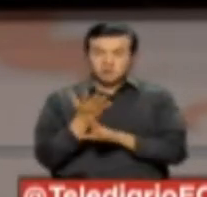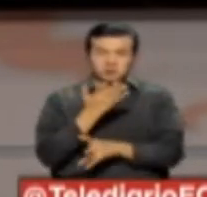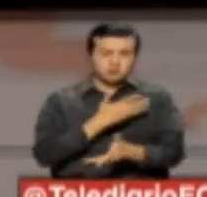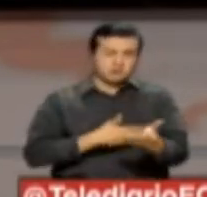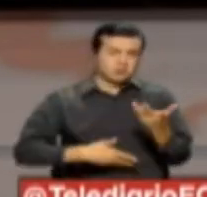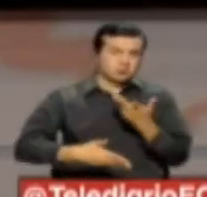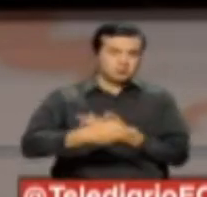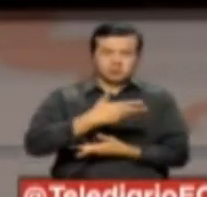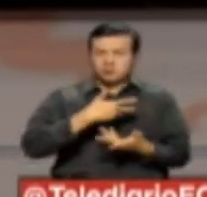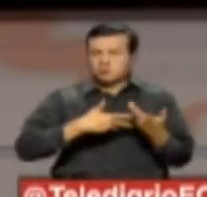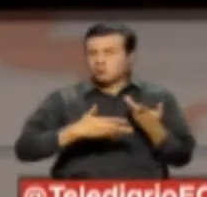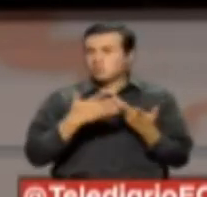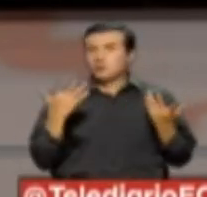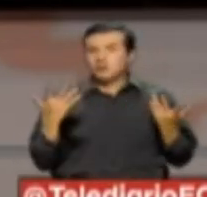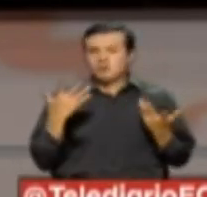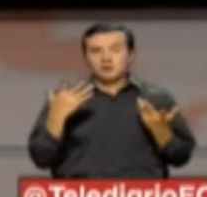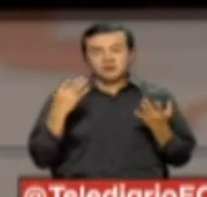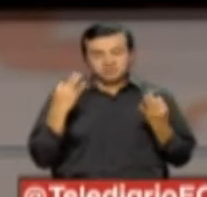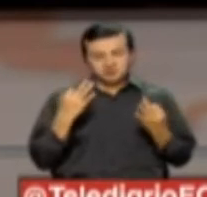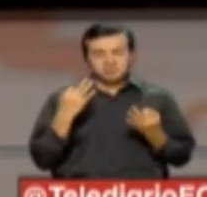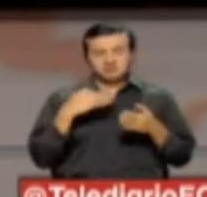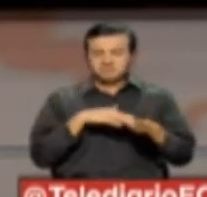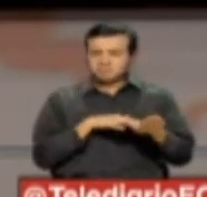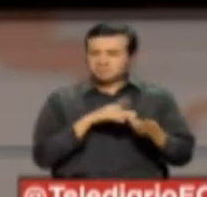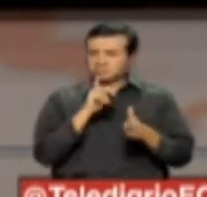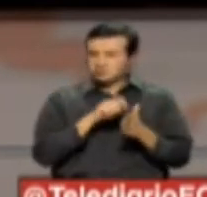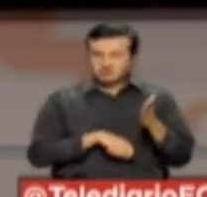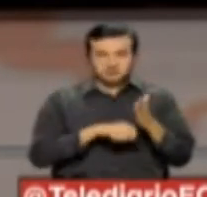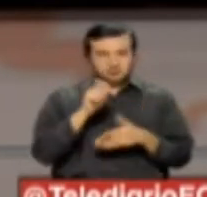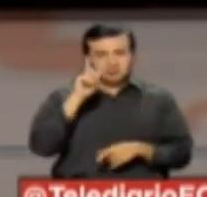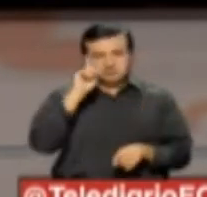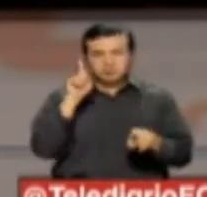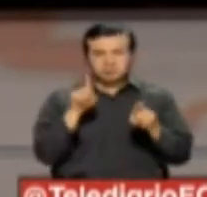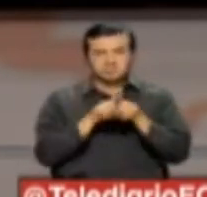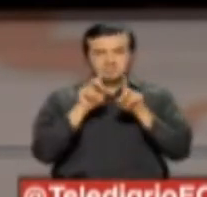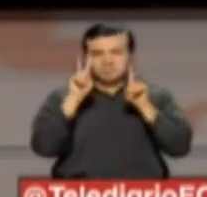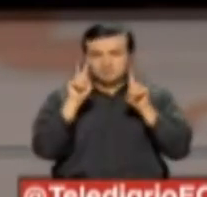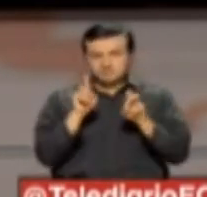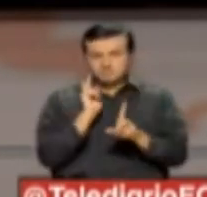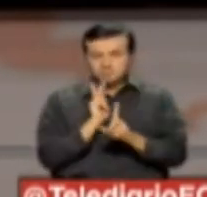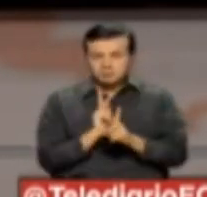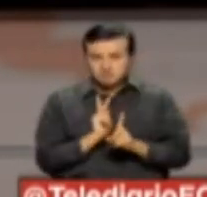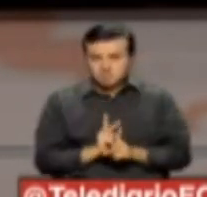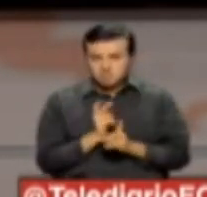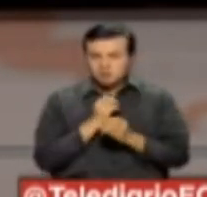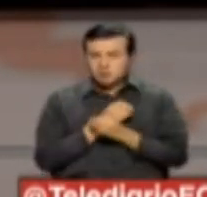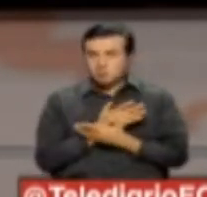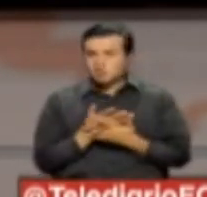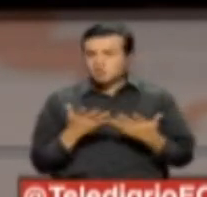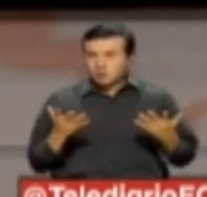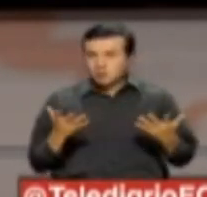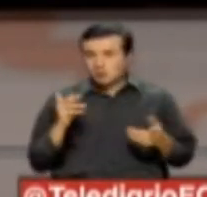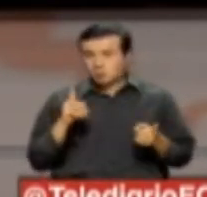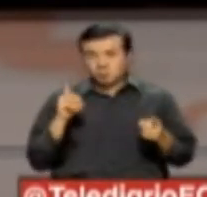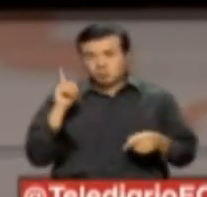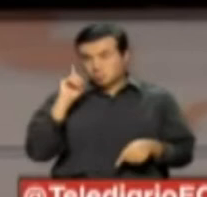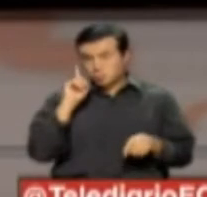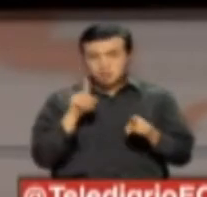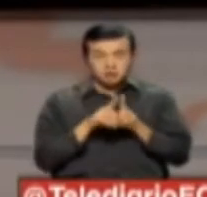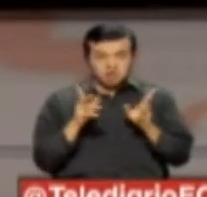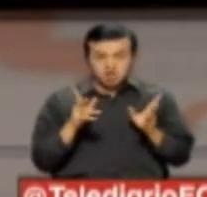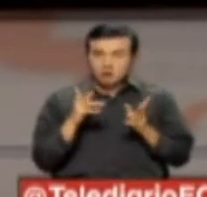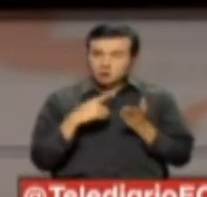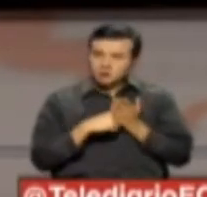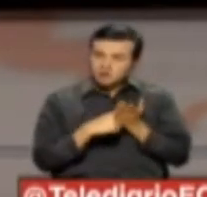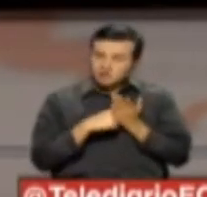llegar a dar una validez llegamos a un consenso respecto de estos puntos que han sido un tanto controversiales y luego